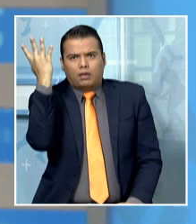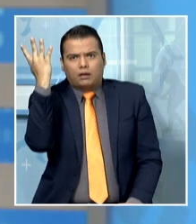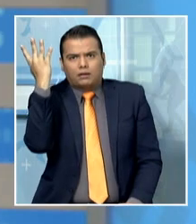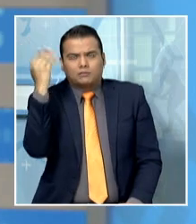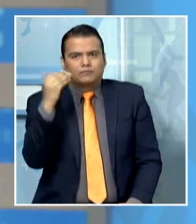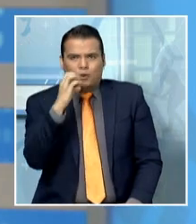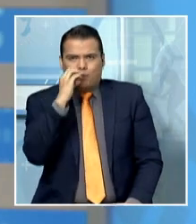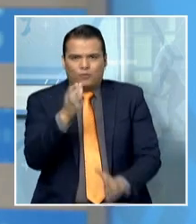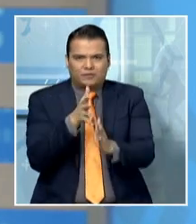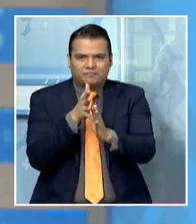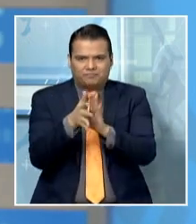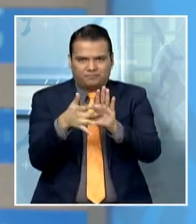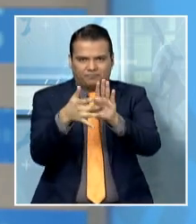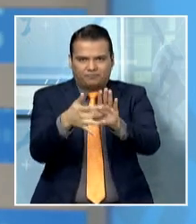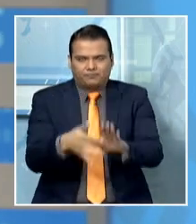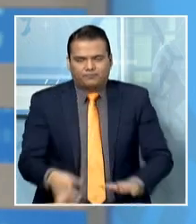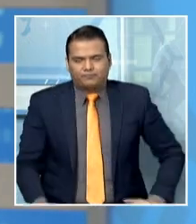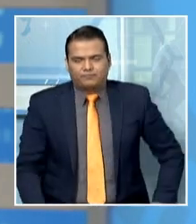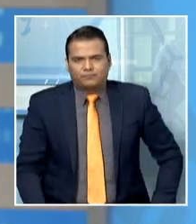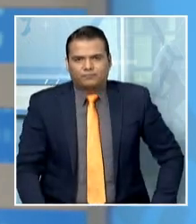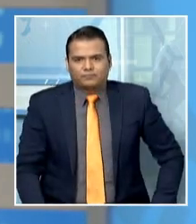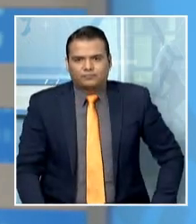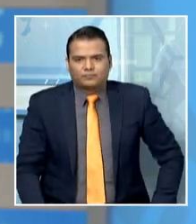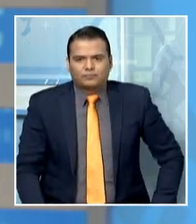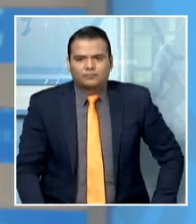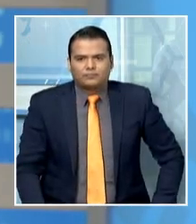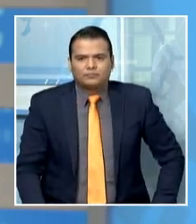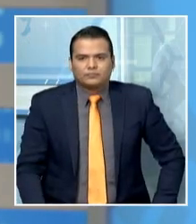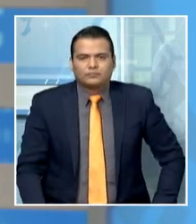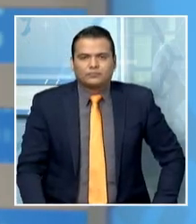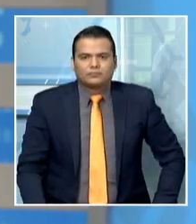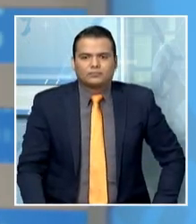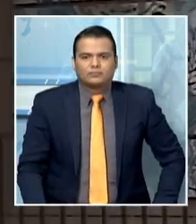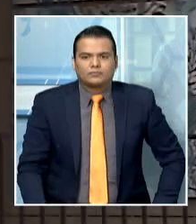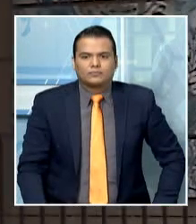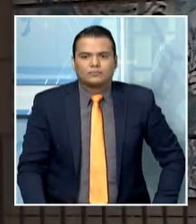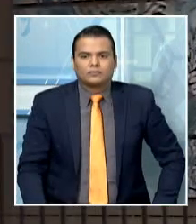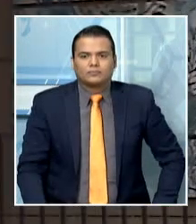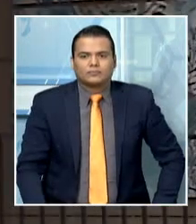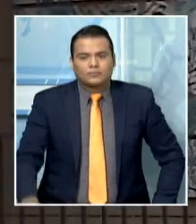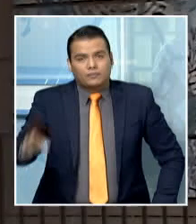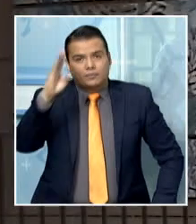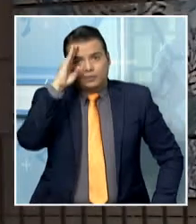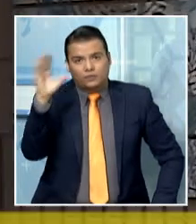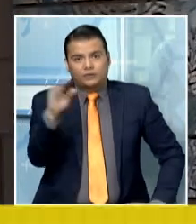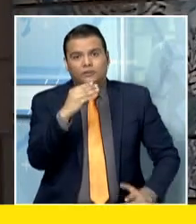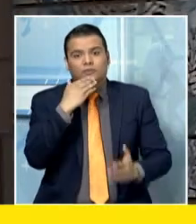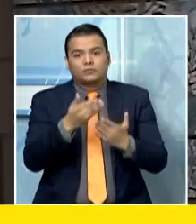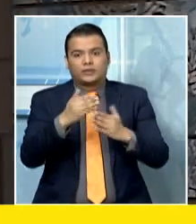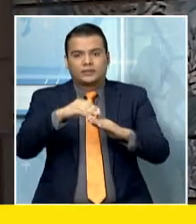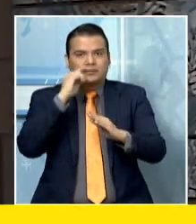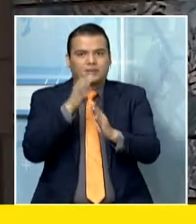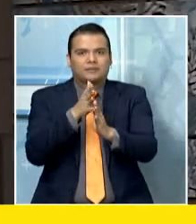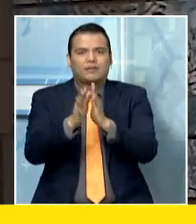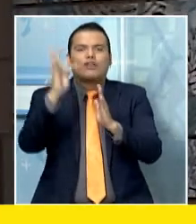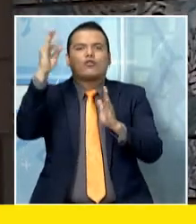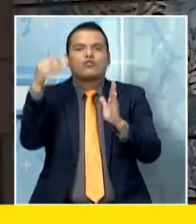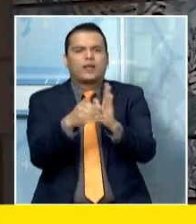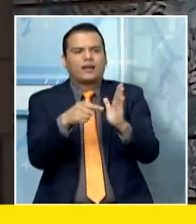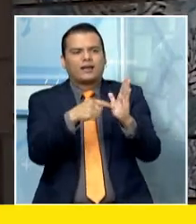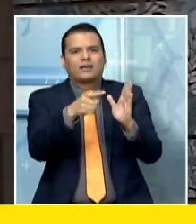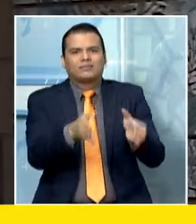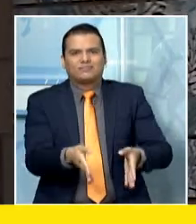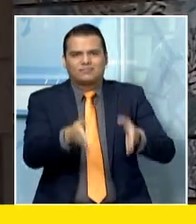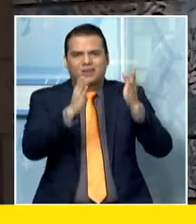estado -hay lo zapata no tiene todos los detalles está con el reporte buenas tardes hacia adelante hola qué tal buenas tardes pues se trata de una acción de tutela en contra